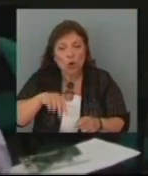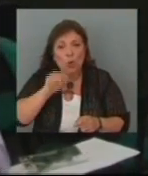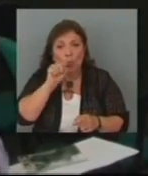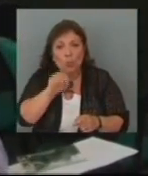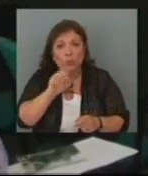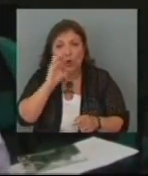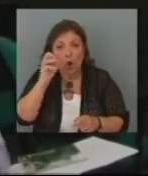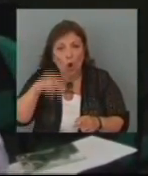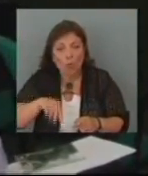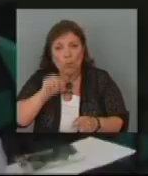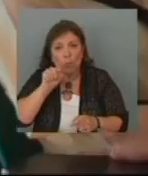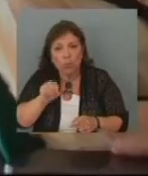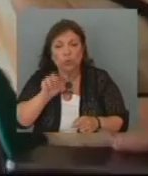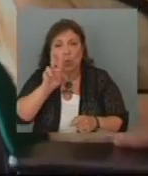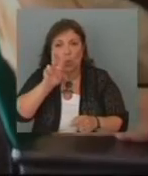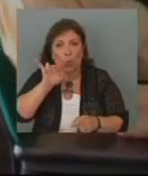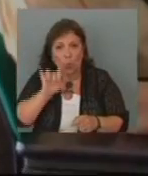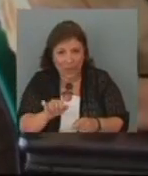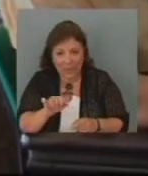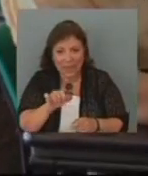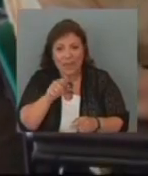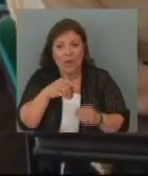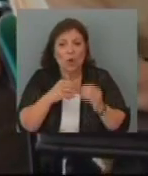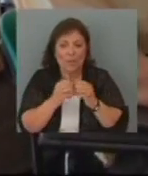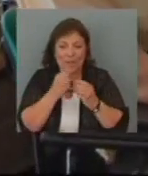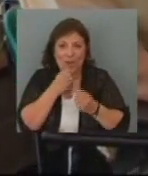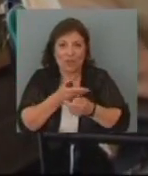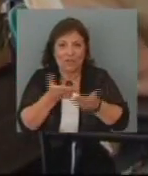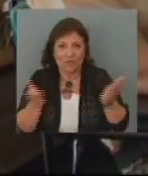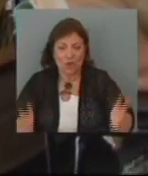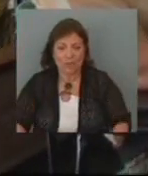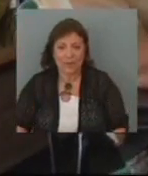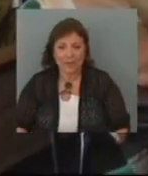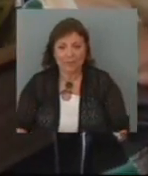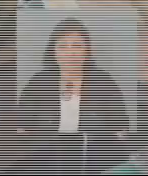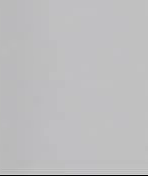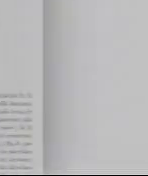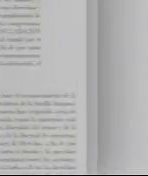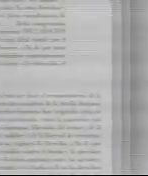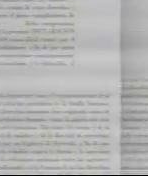guichon.com.uy. Desde Paysandú, Julio Correa, Info TNU.